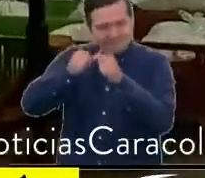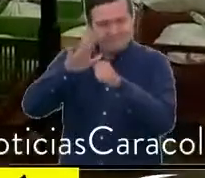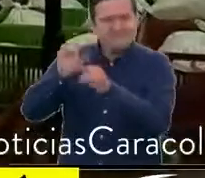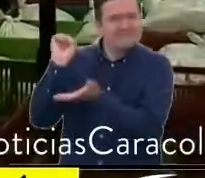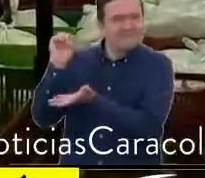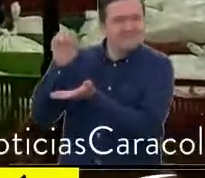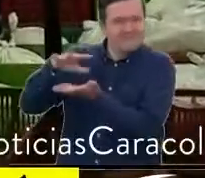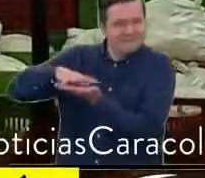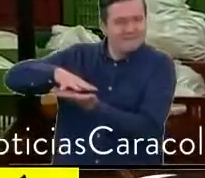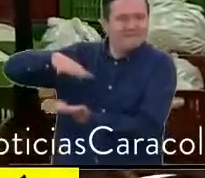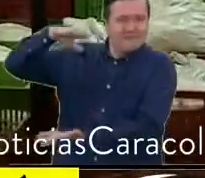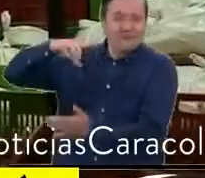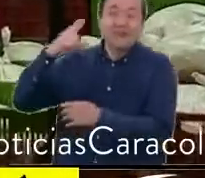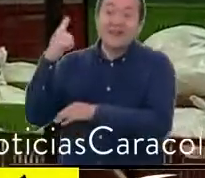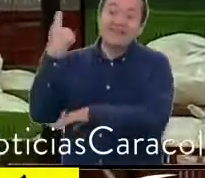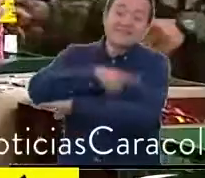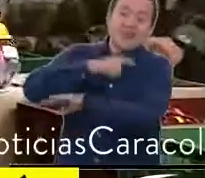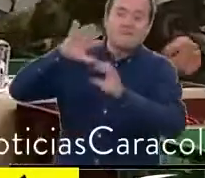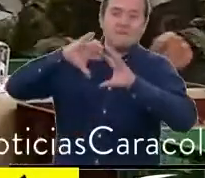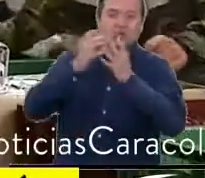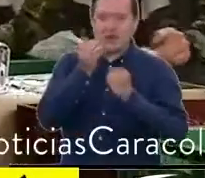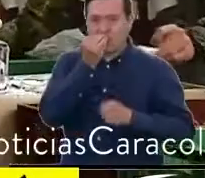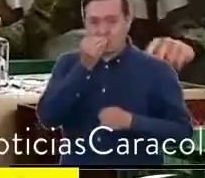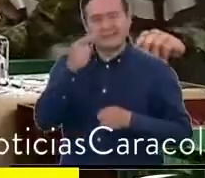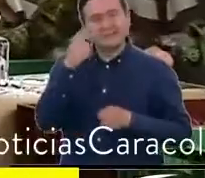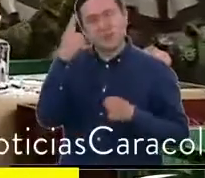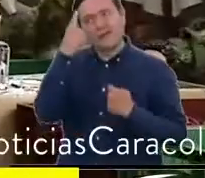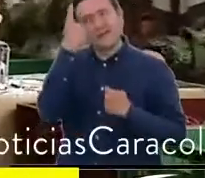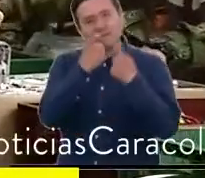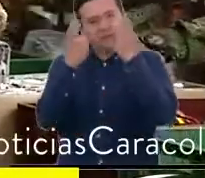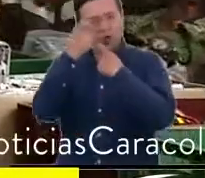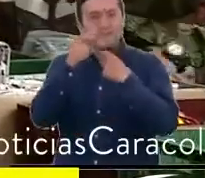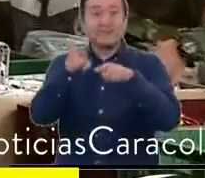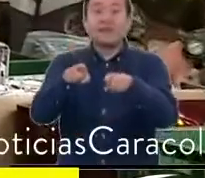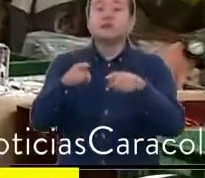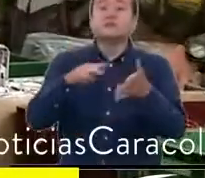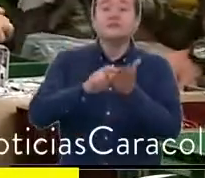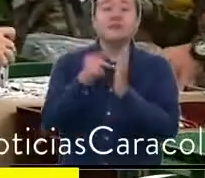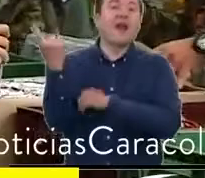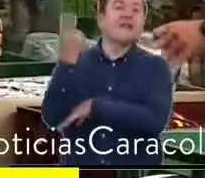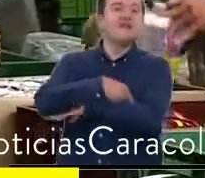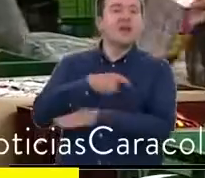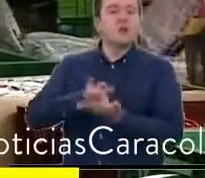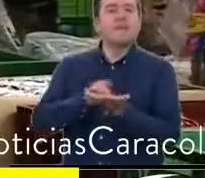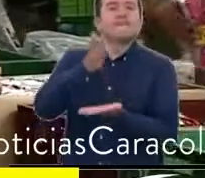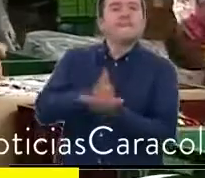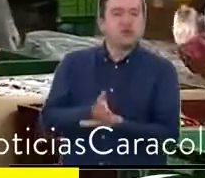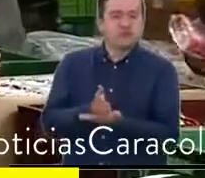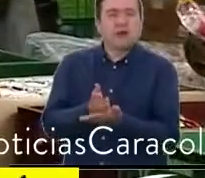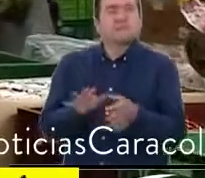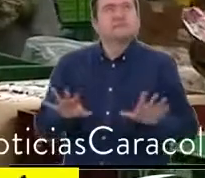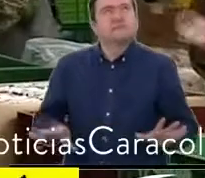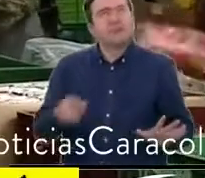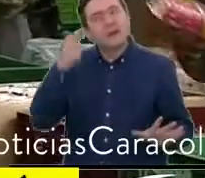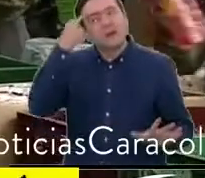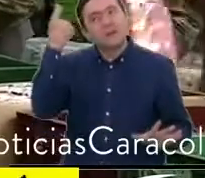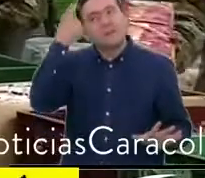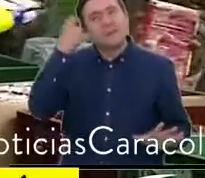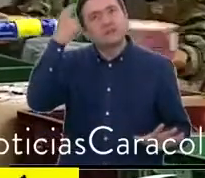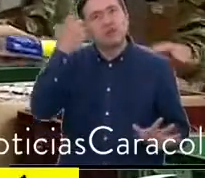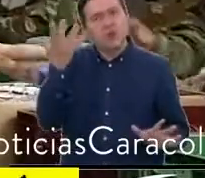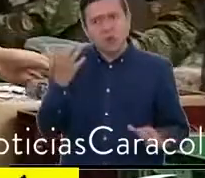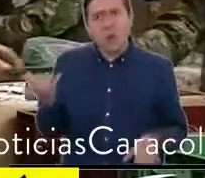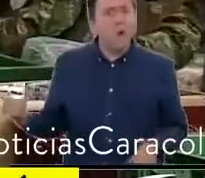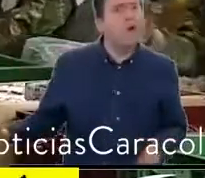muchas reflexiones. Un día donde el mundo se detiene un momento para considerar que somos capaces de producir